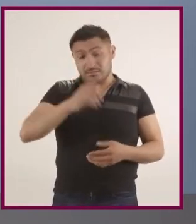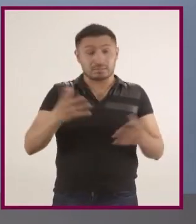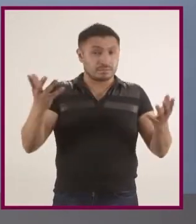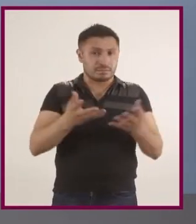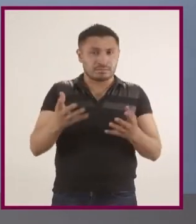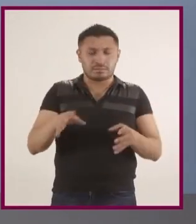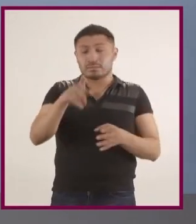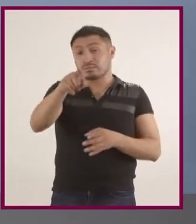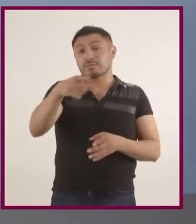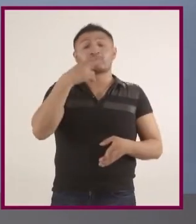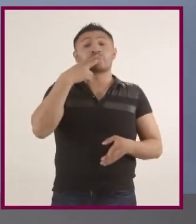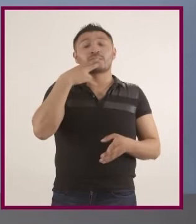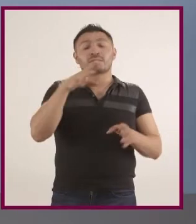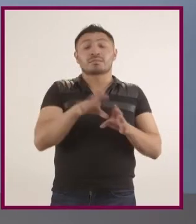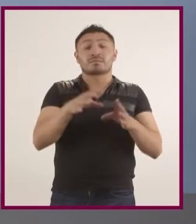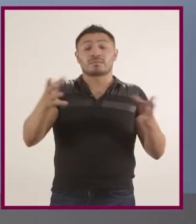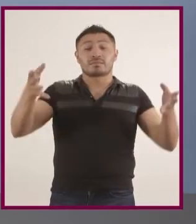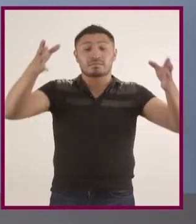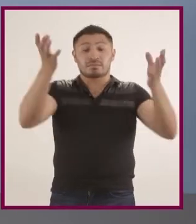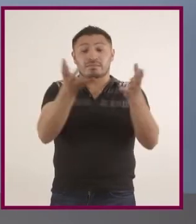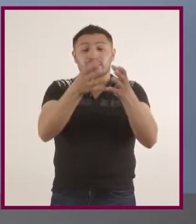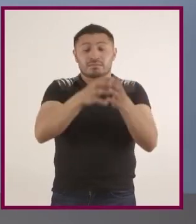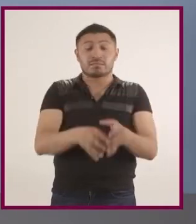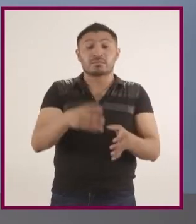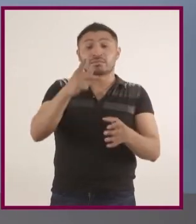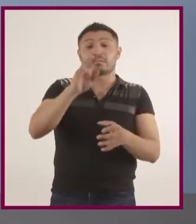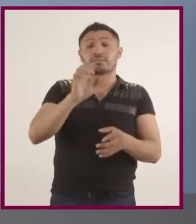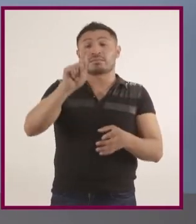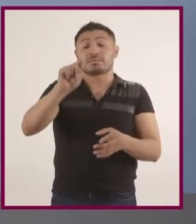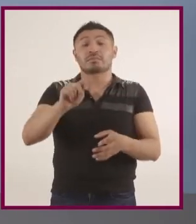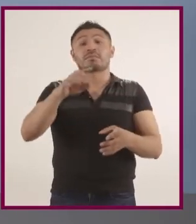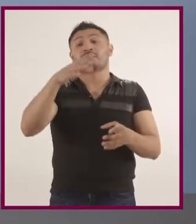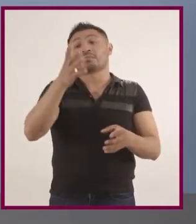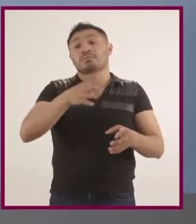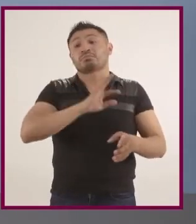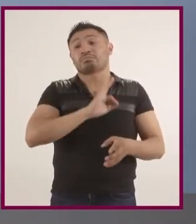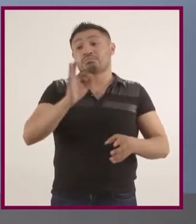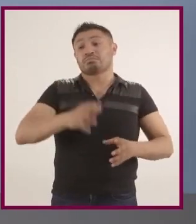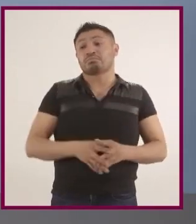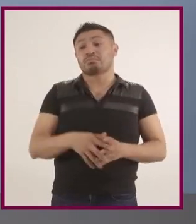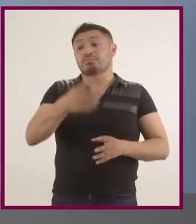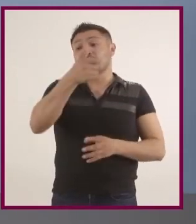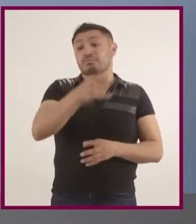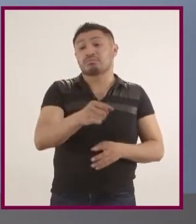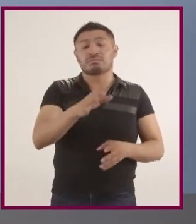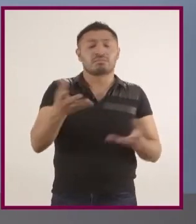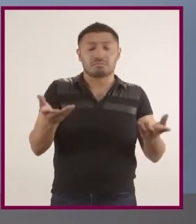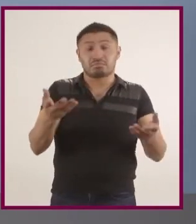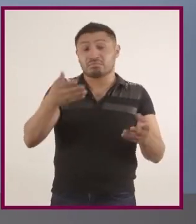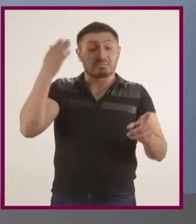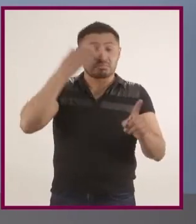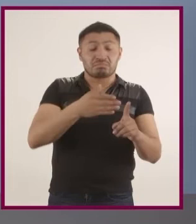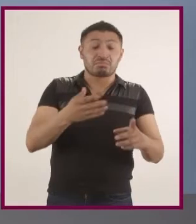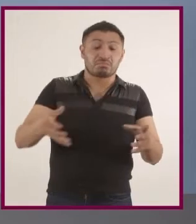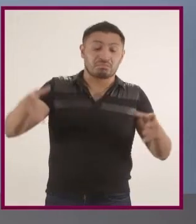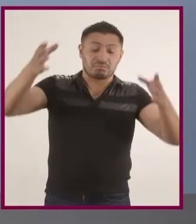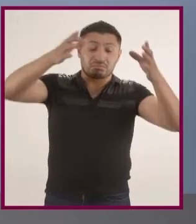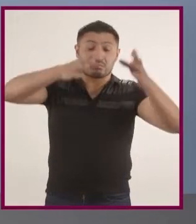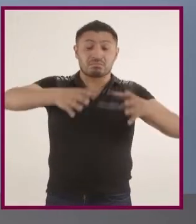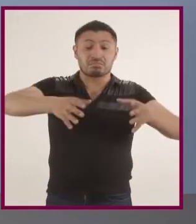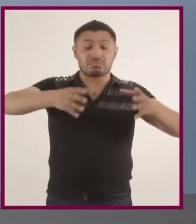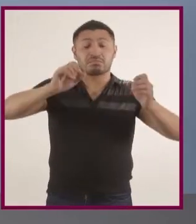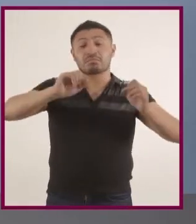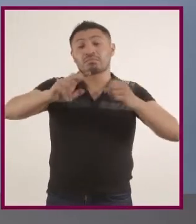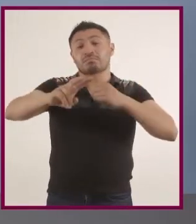se apoyen a de un embudo improvisado de Ted y así con directamente la olla o con